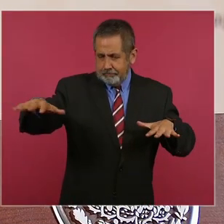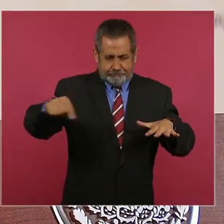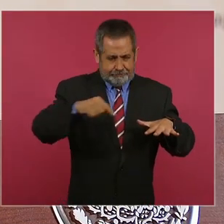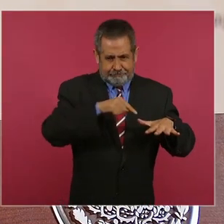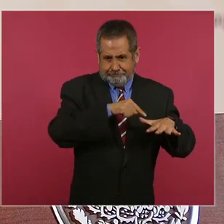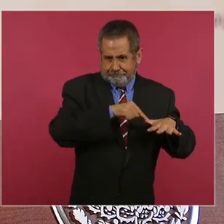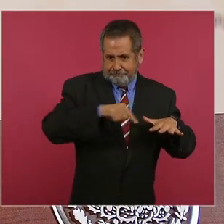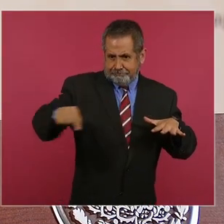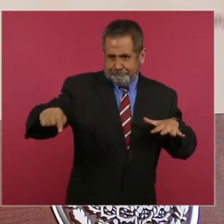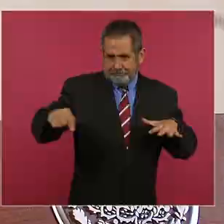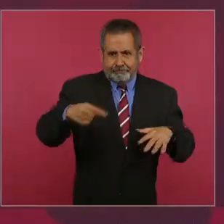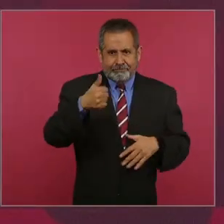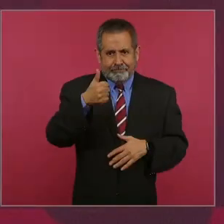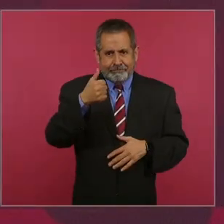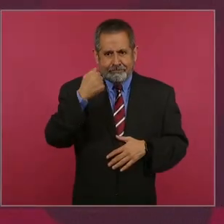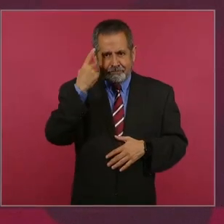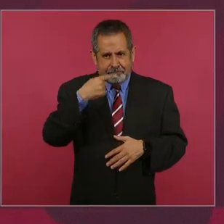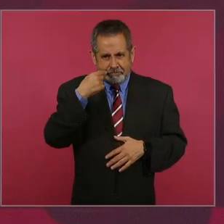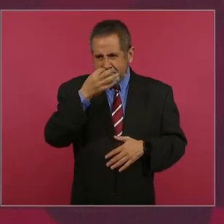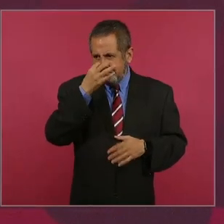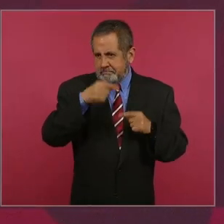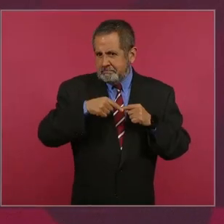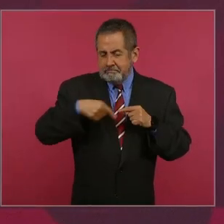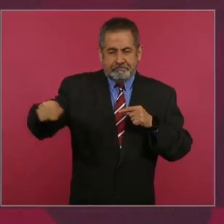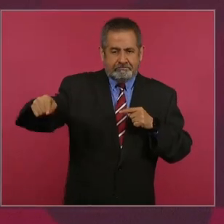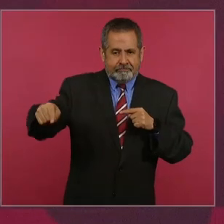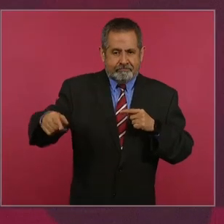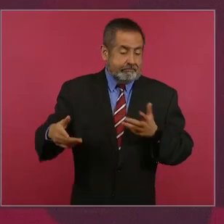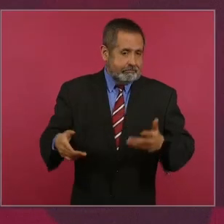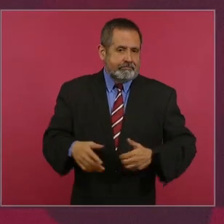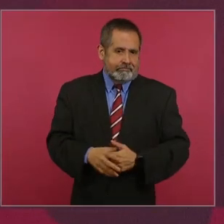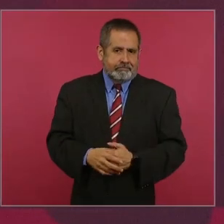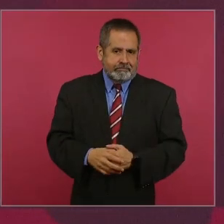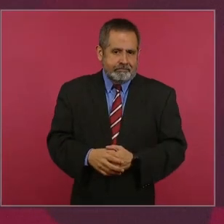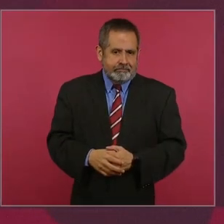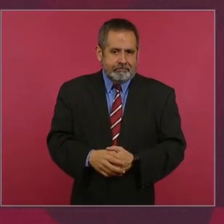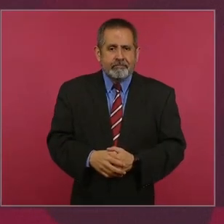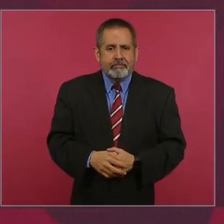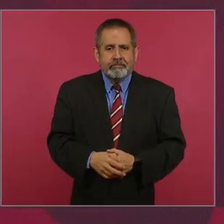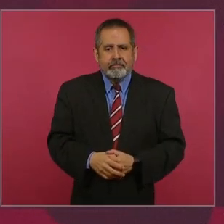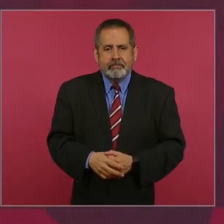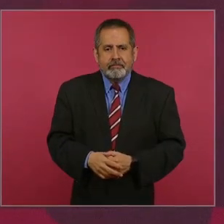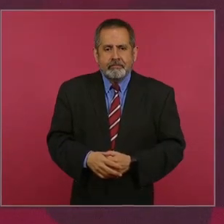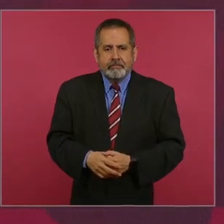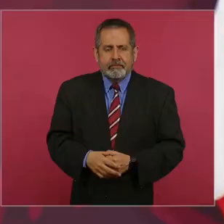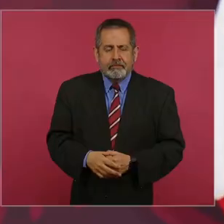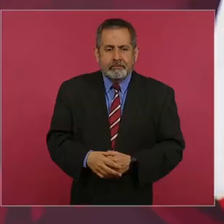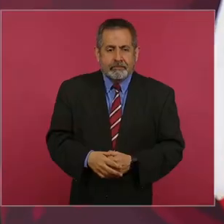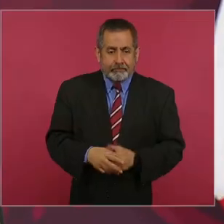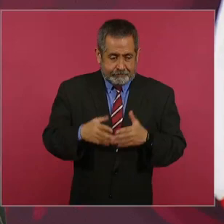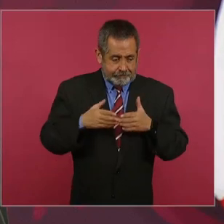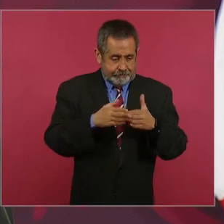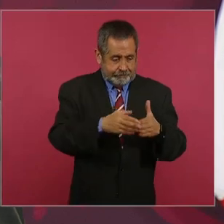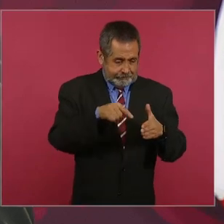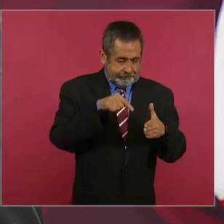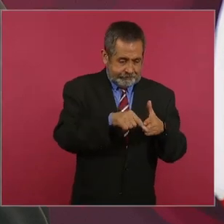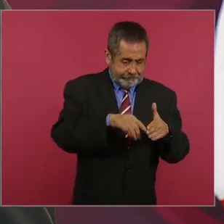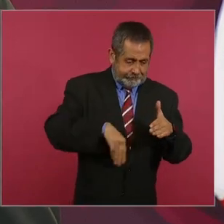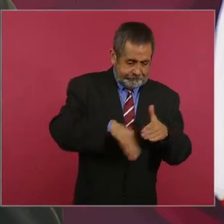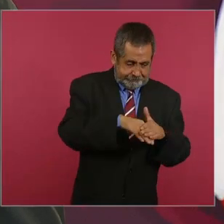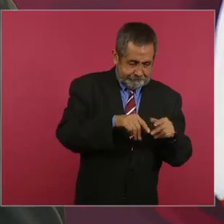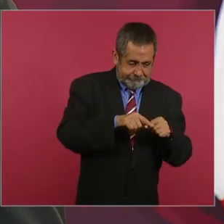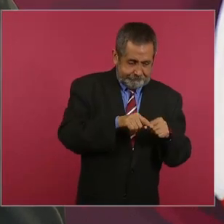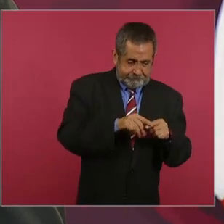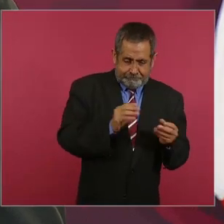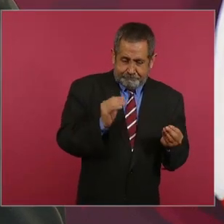en seis horas o sea del Atlántico al Pacífico